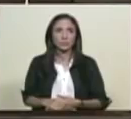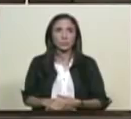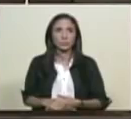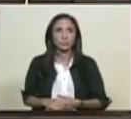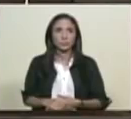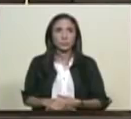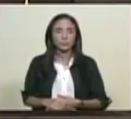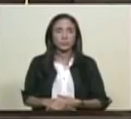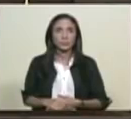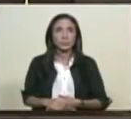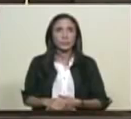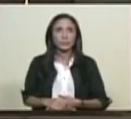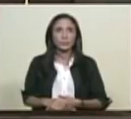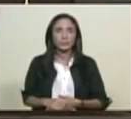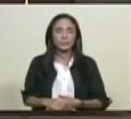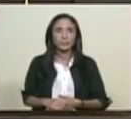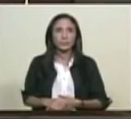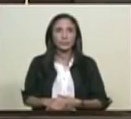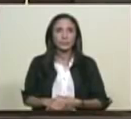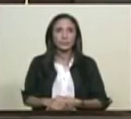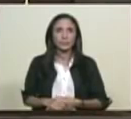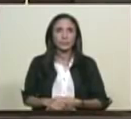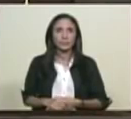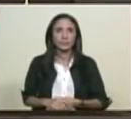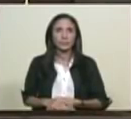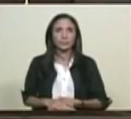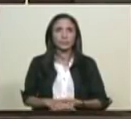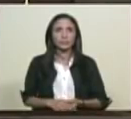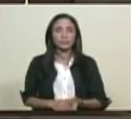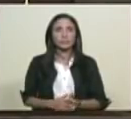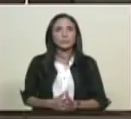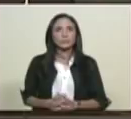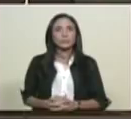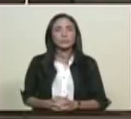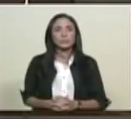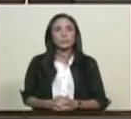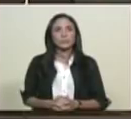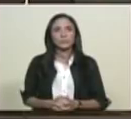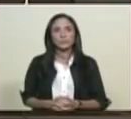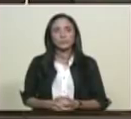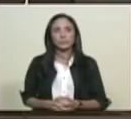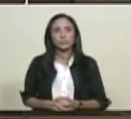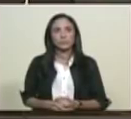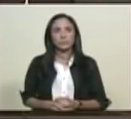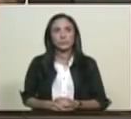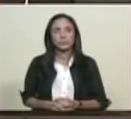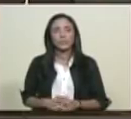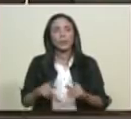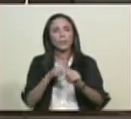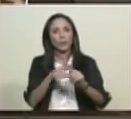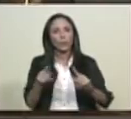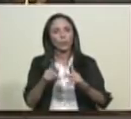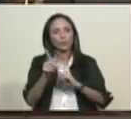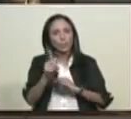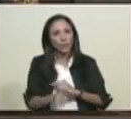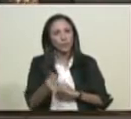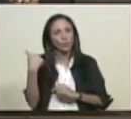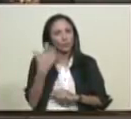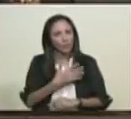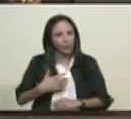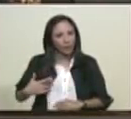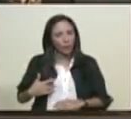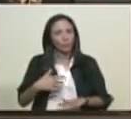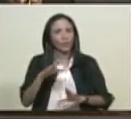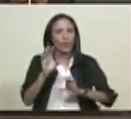pido encarecidamente que veamos los pasos que hay que dar para una